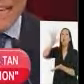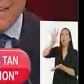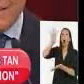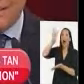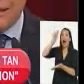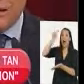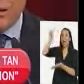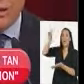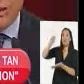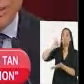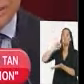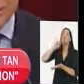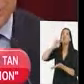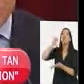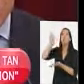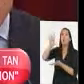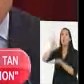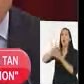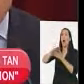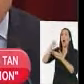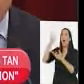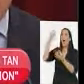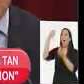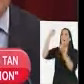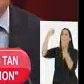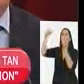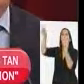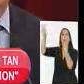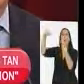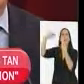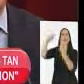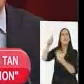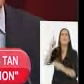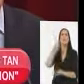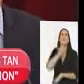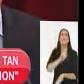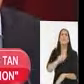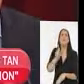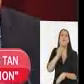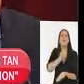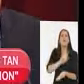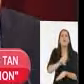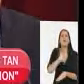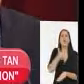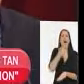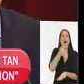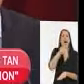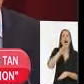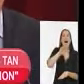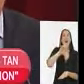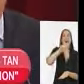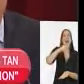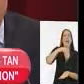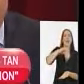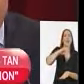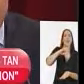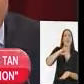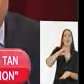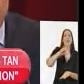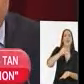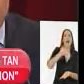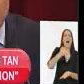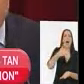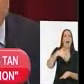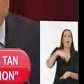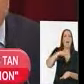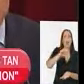es hundir a los otros. Yo no comparto la estrategia de que se construye desde la destrucción del otro, pero creo que hay mucho de esto, ¿no? ¿Pero dónde